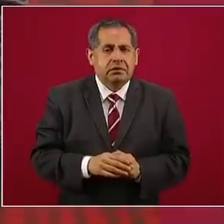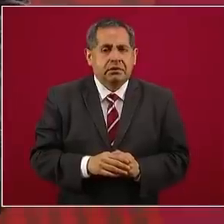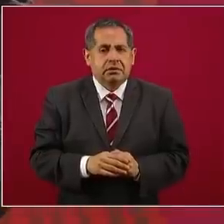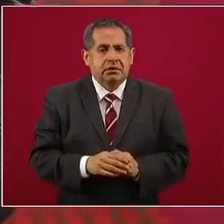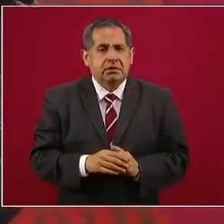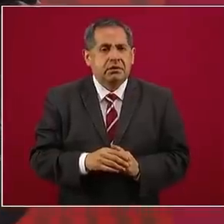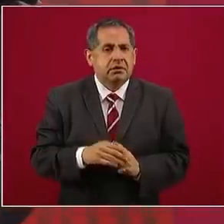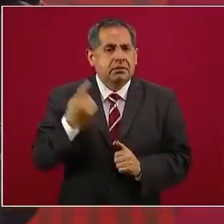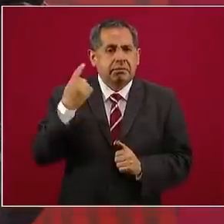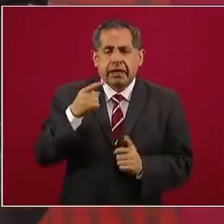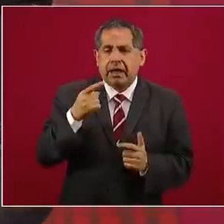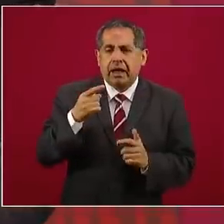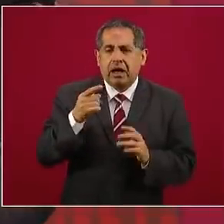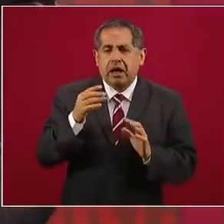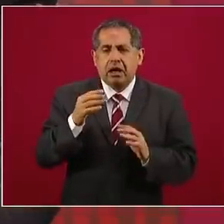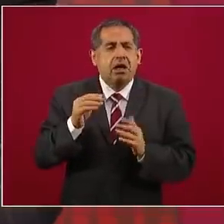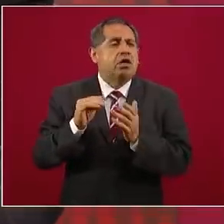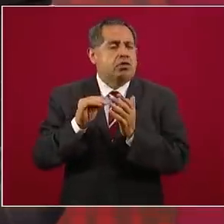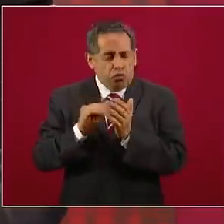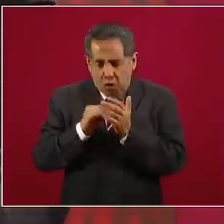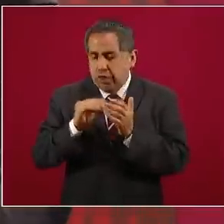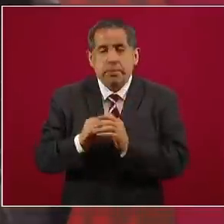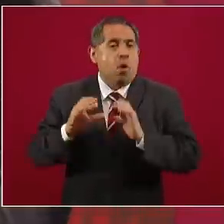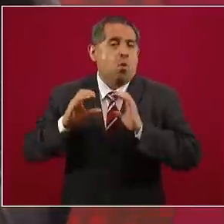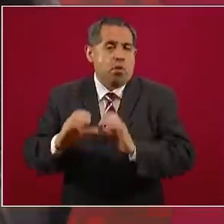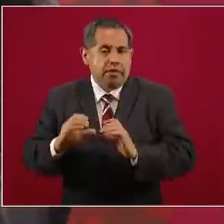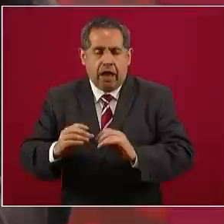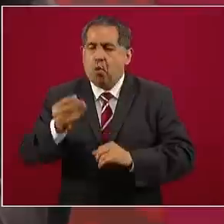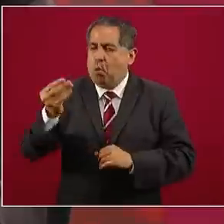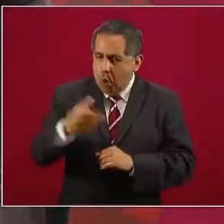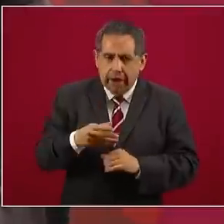vamos a seguir cuidándonos.